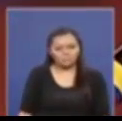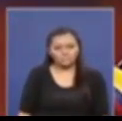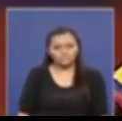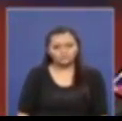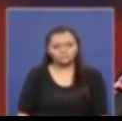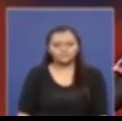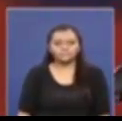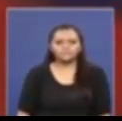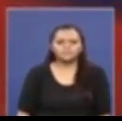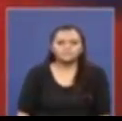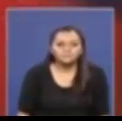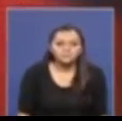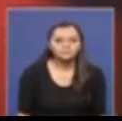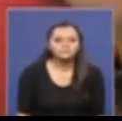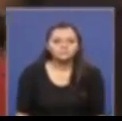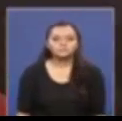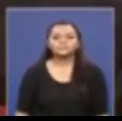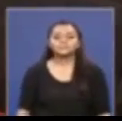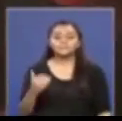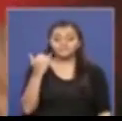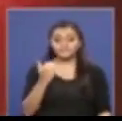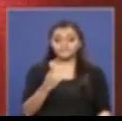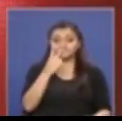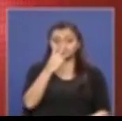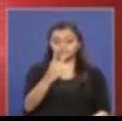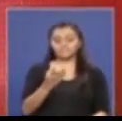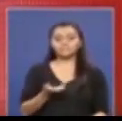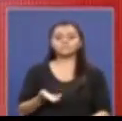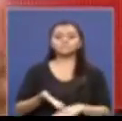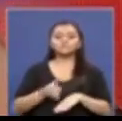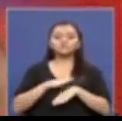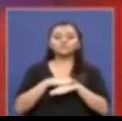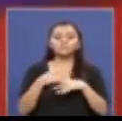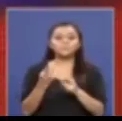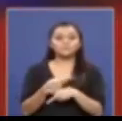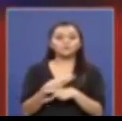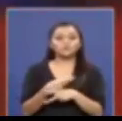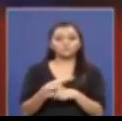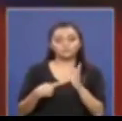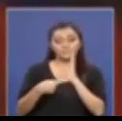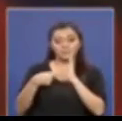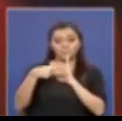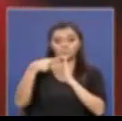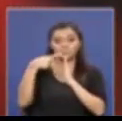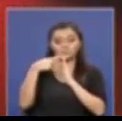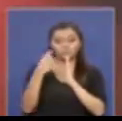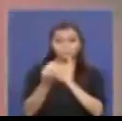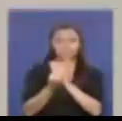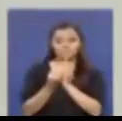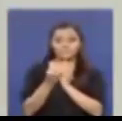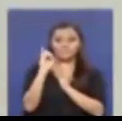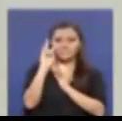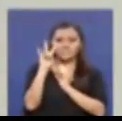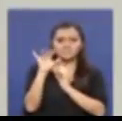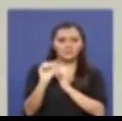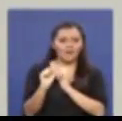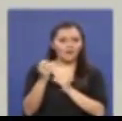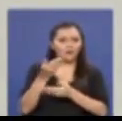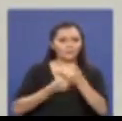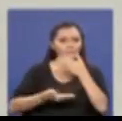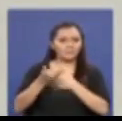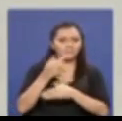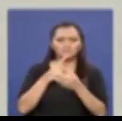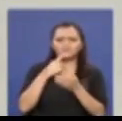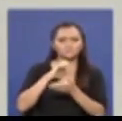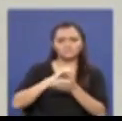Ven, veamos qué estamos haciendo, por favor. Liquidez al sector productivo, se ha exonerado el anticipo del impuesto a la renta para los sectores